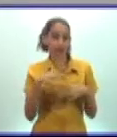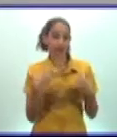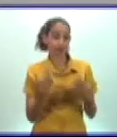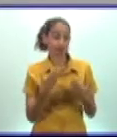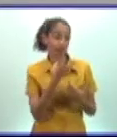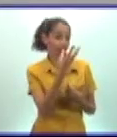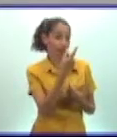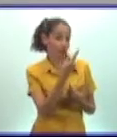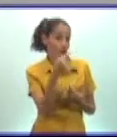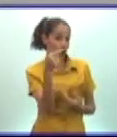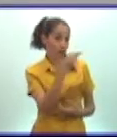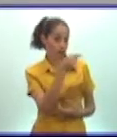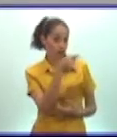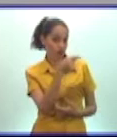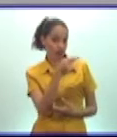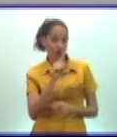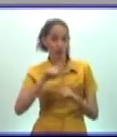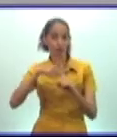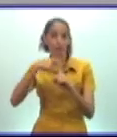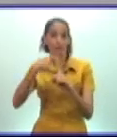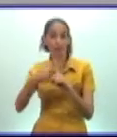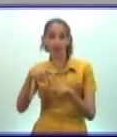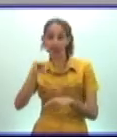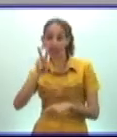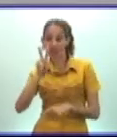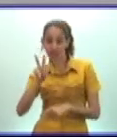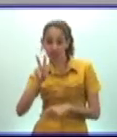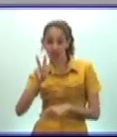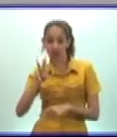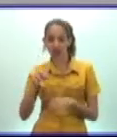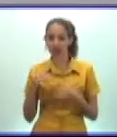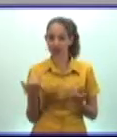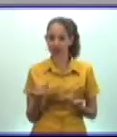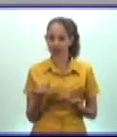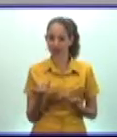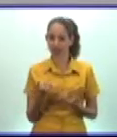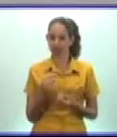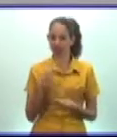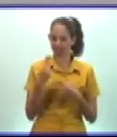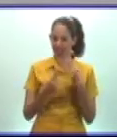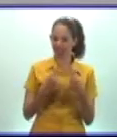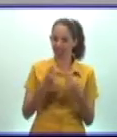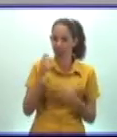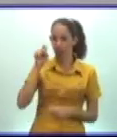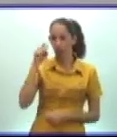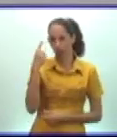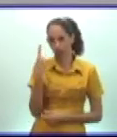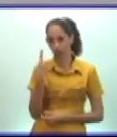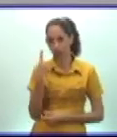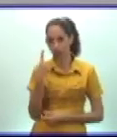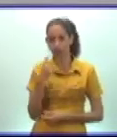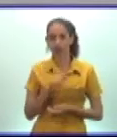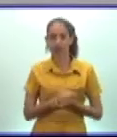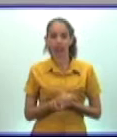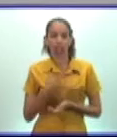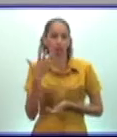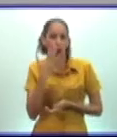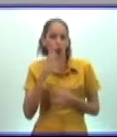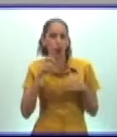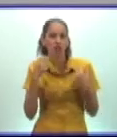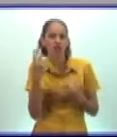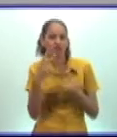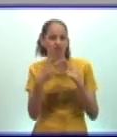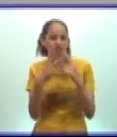procede? Primero se determinan los módulos de los dos sumandos y se determina cuál de los dos